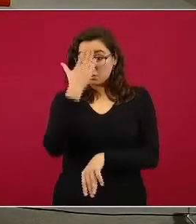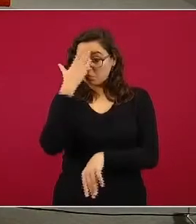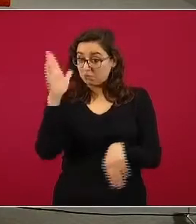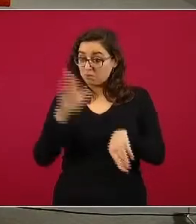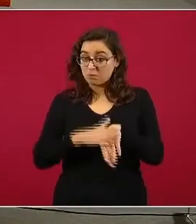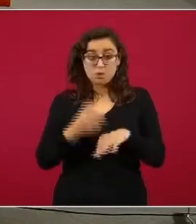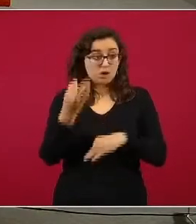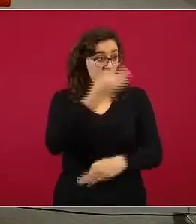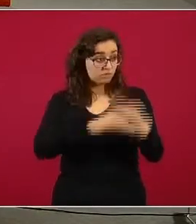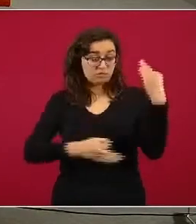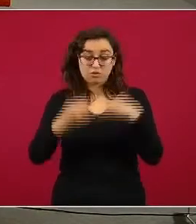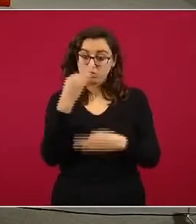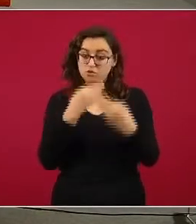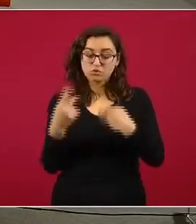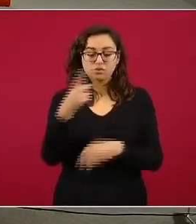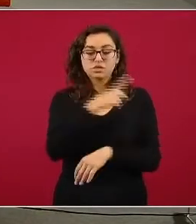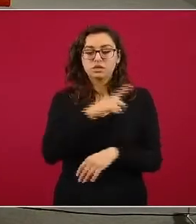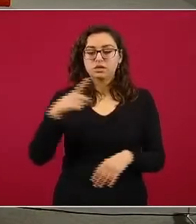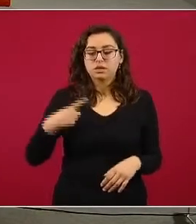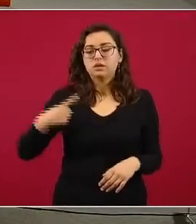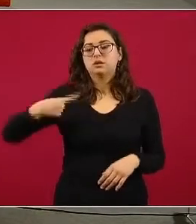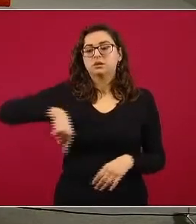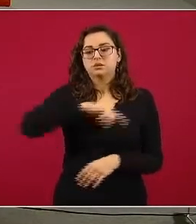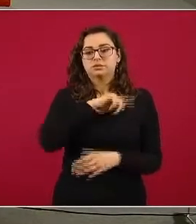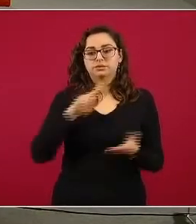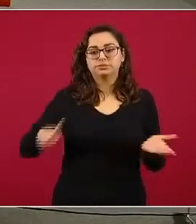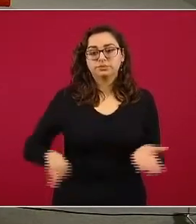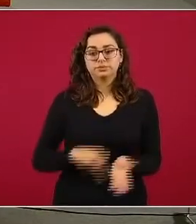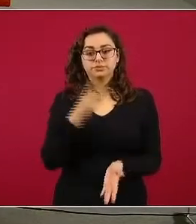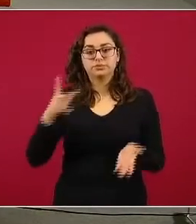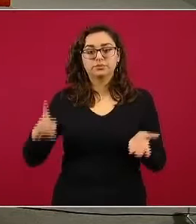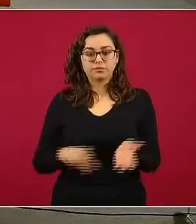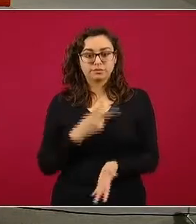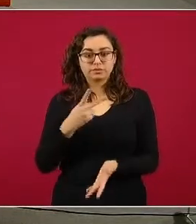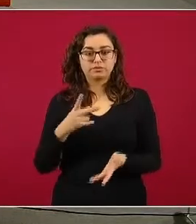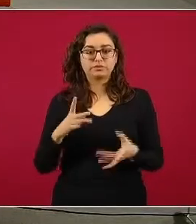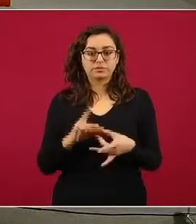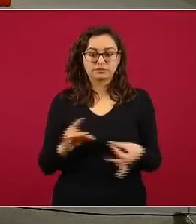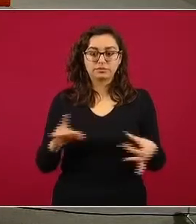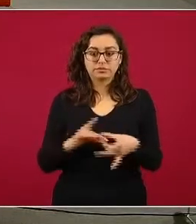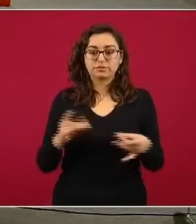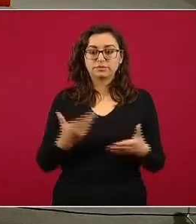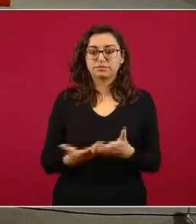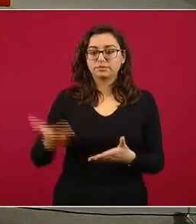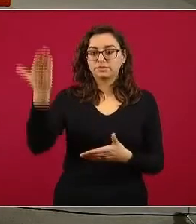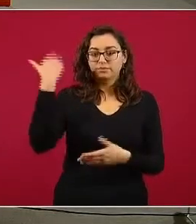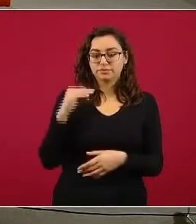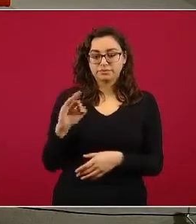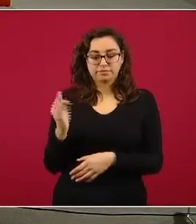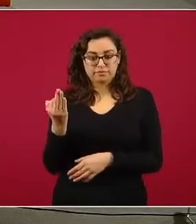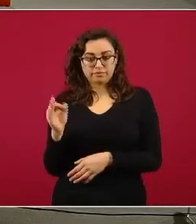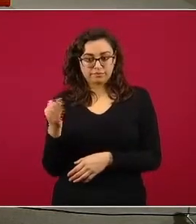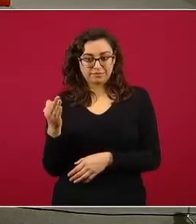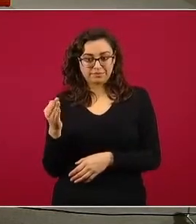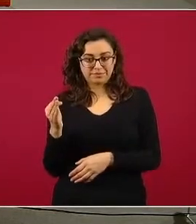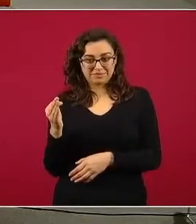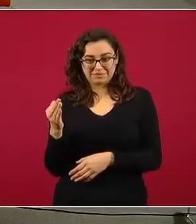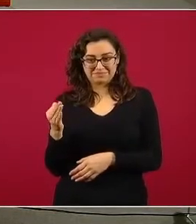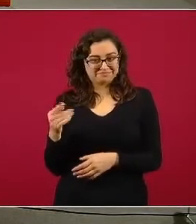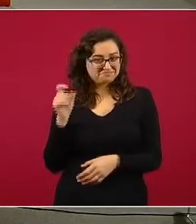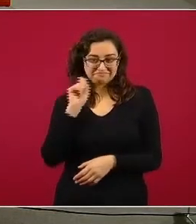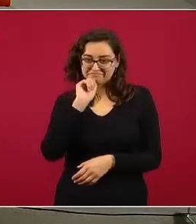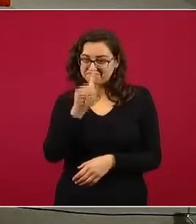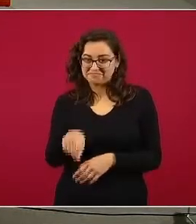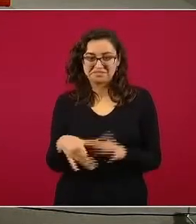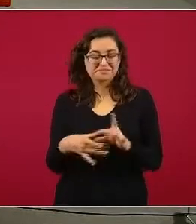todas y todos, lo hemos venido comentando desde febrero. febrero. Hemos comentado